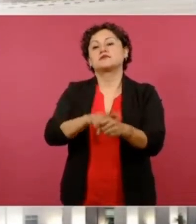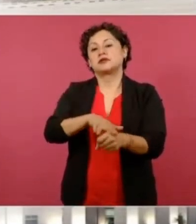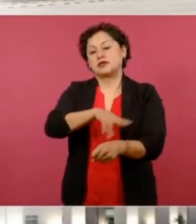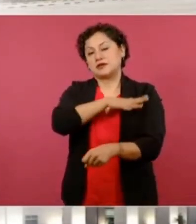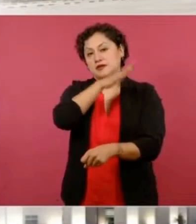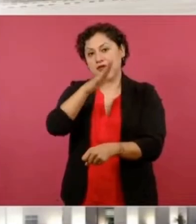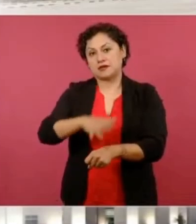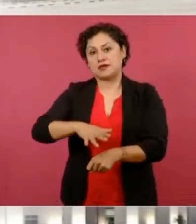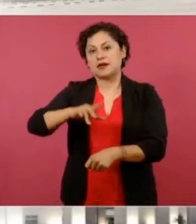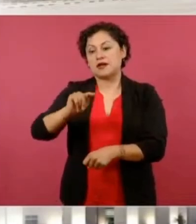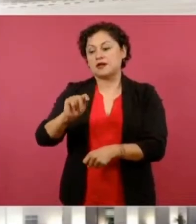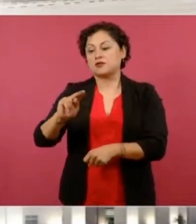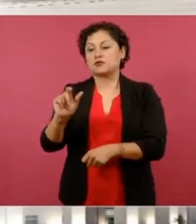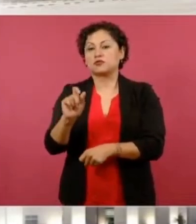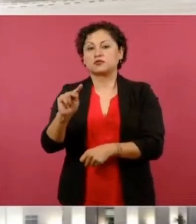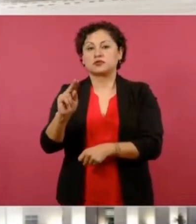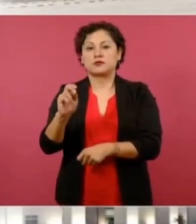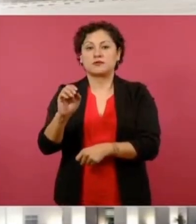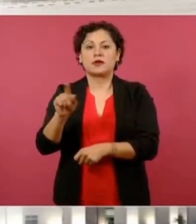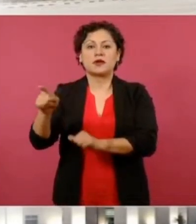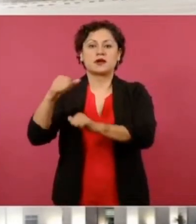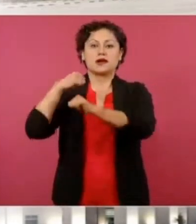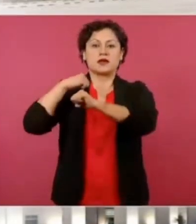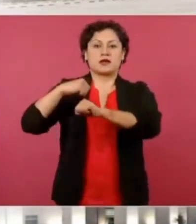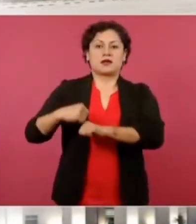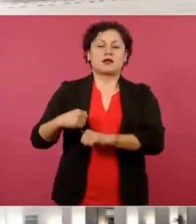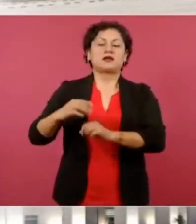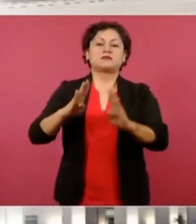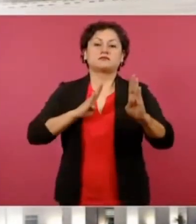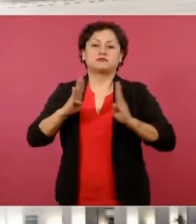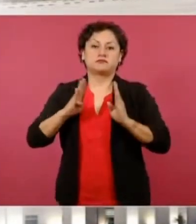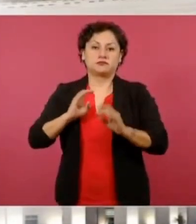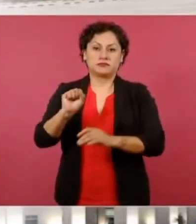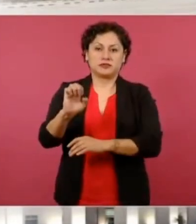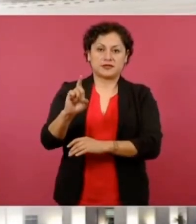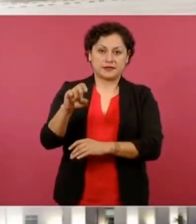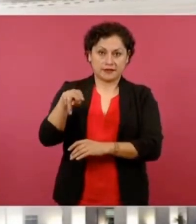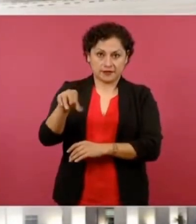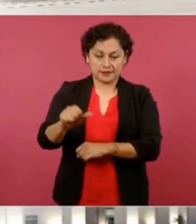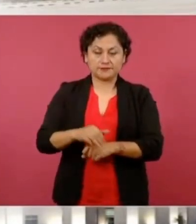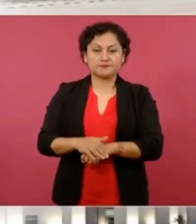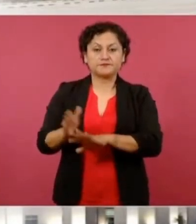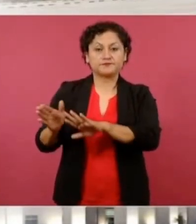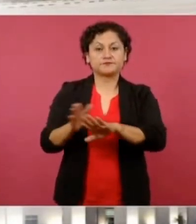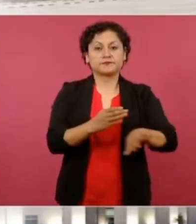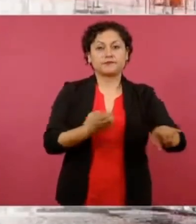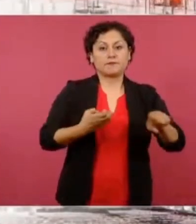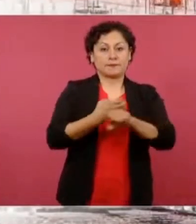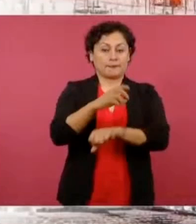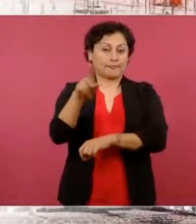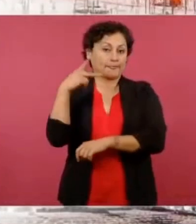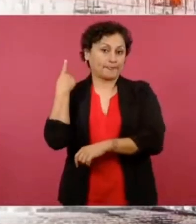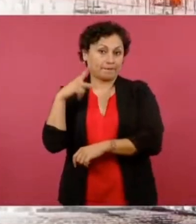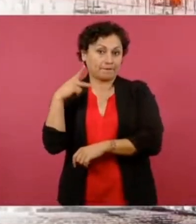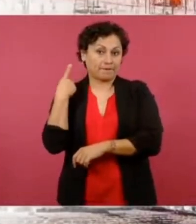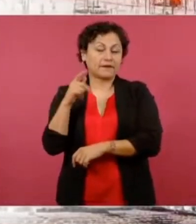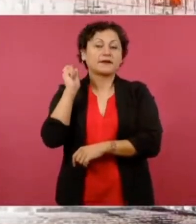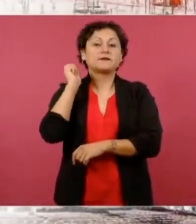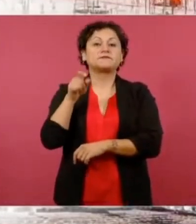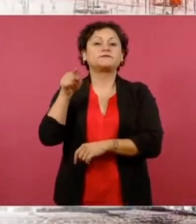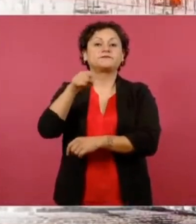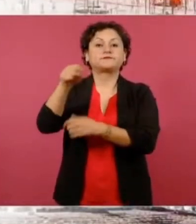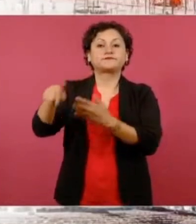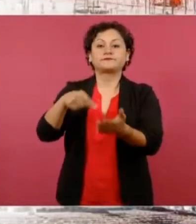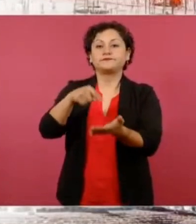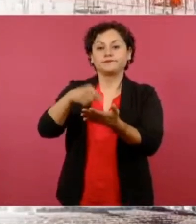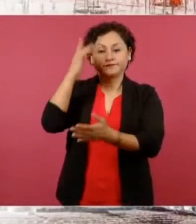está construyendo la Secretaría de la Defensa Nacional. En el caso de Puebla, el Hospital General de Zona de San Alejandro,